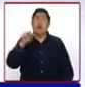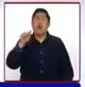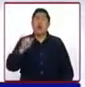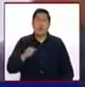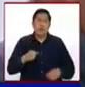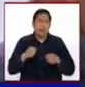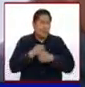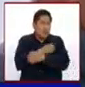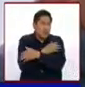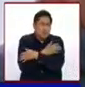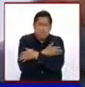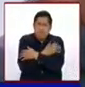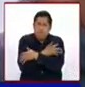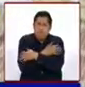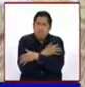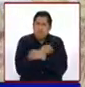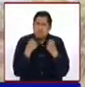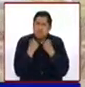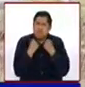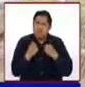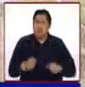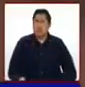No saben el frío que está haciendo.